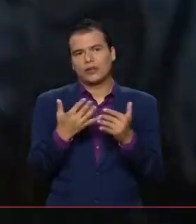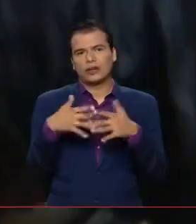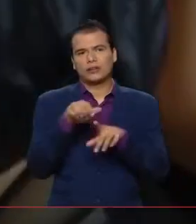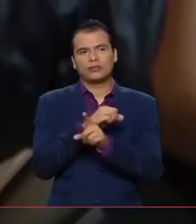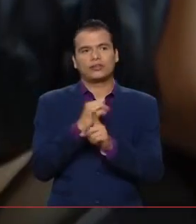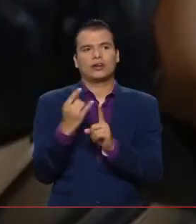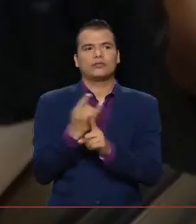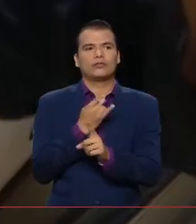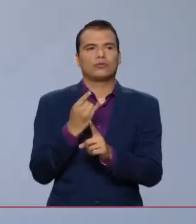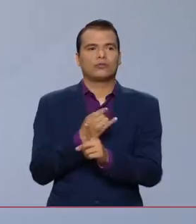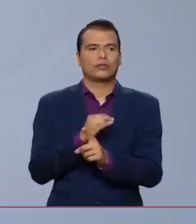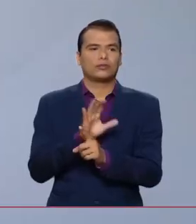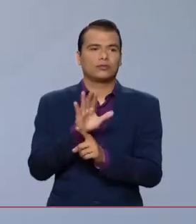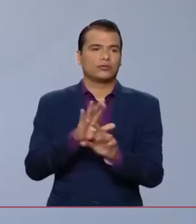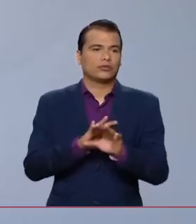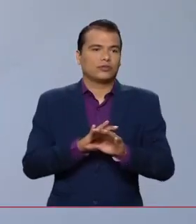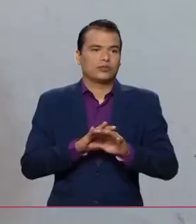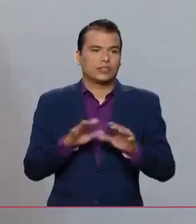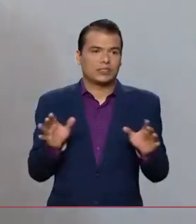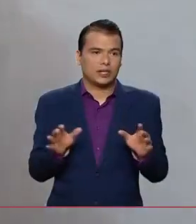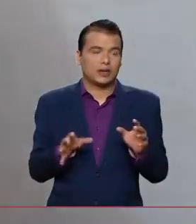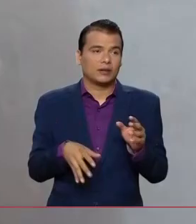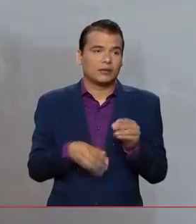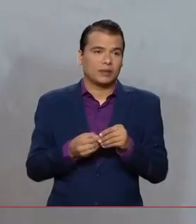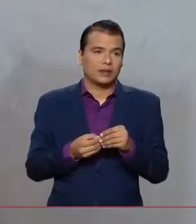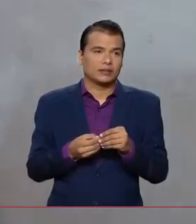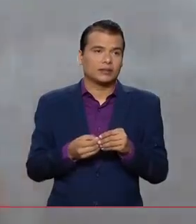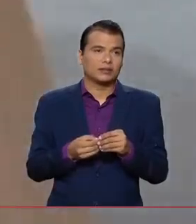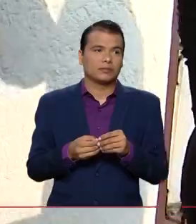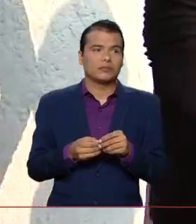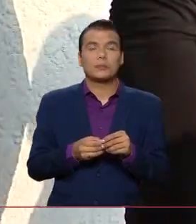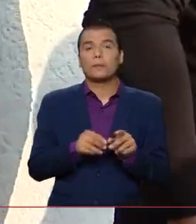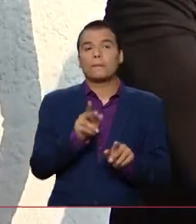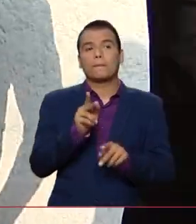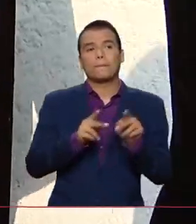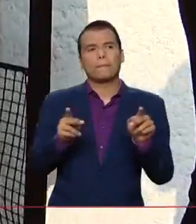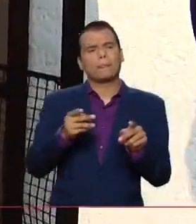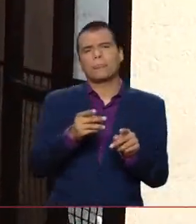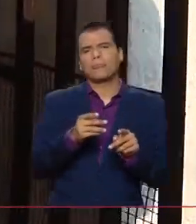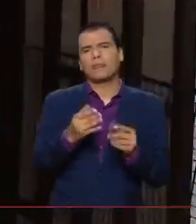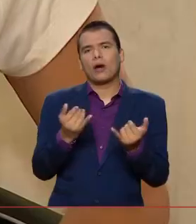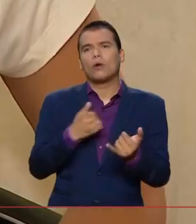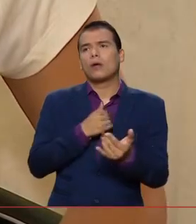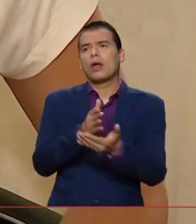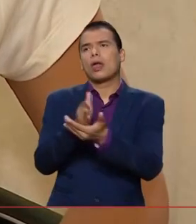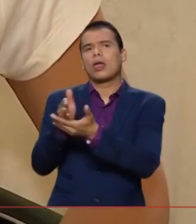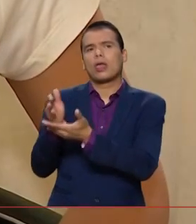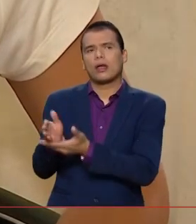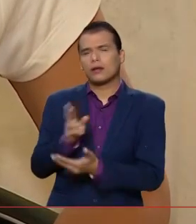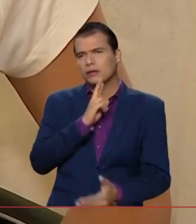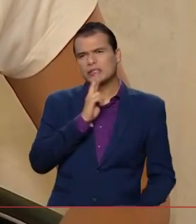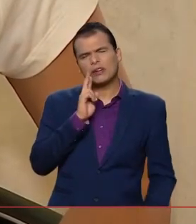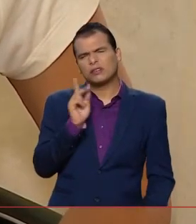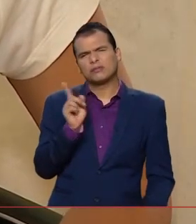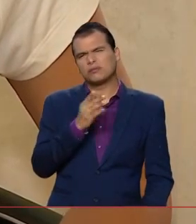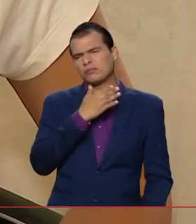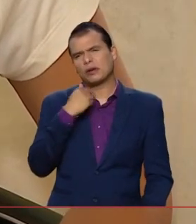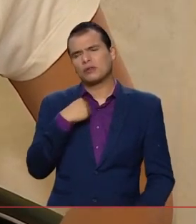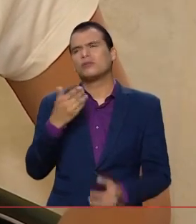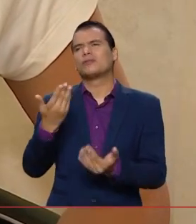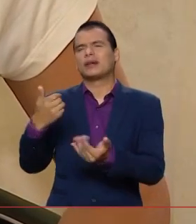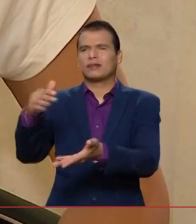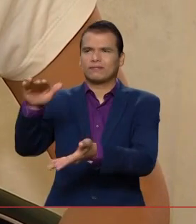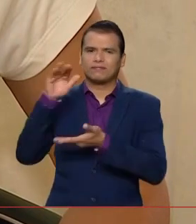Además, han evidenciado que por diferentes factores los consumidores prefieren pedir a domicilio. Servicio al cliente, la